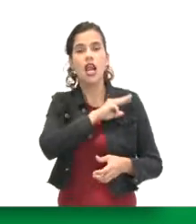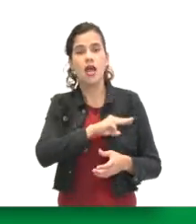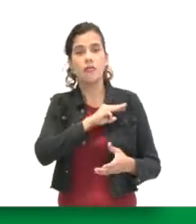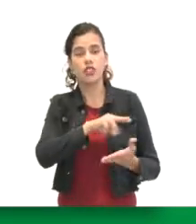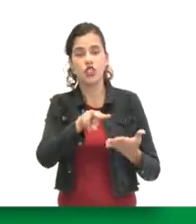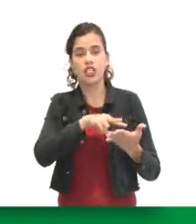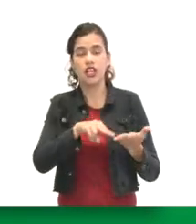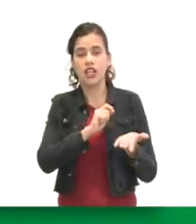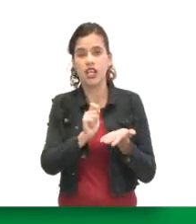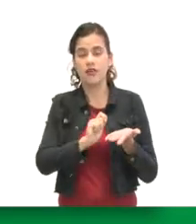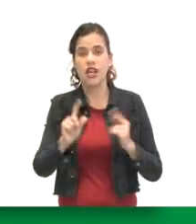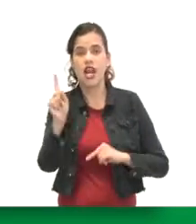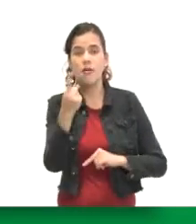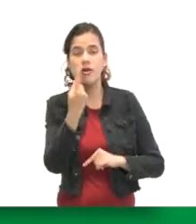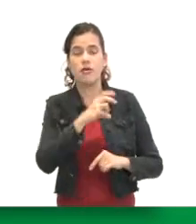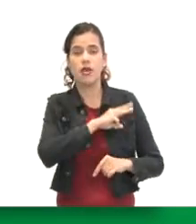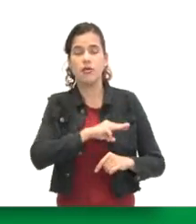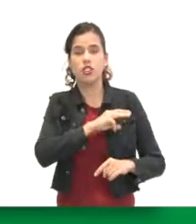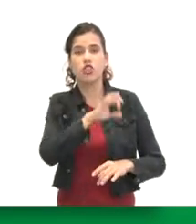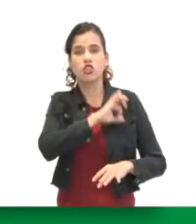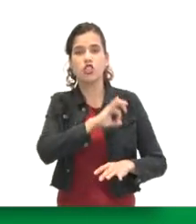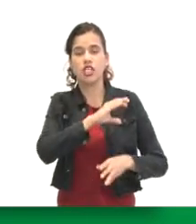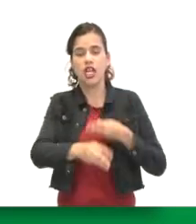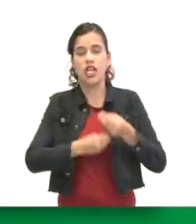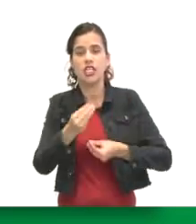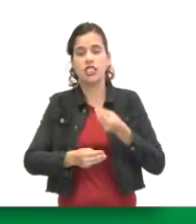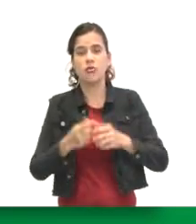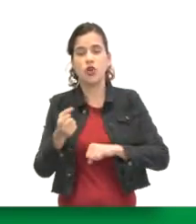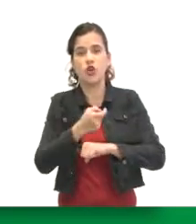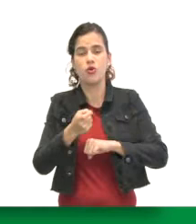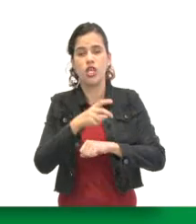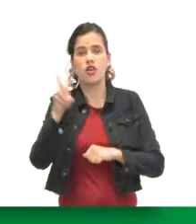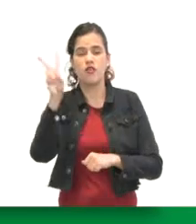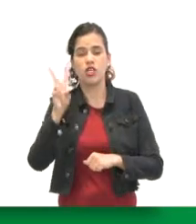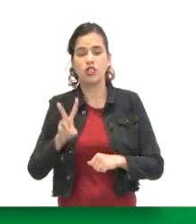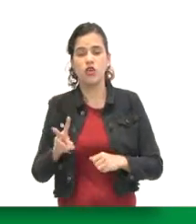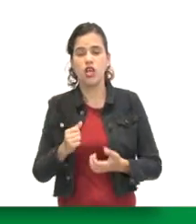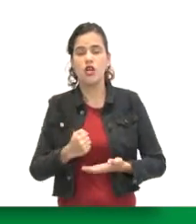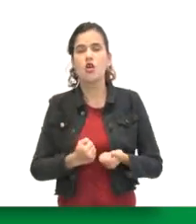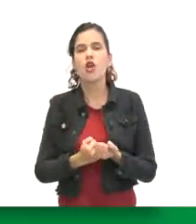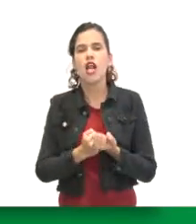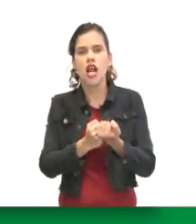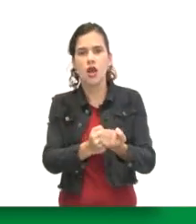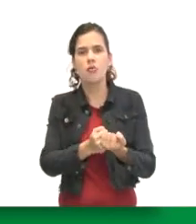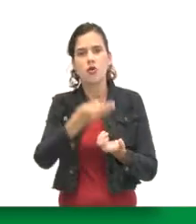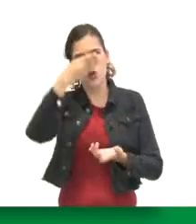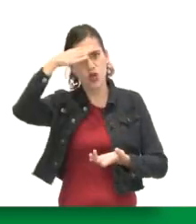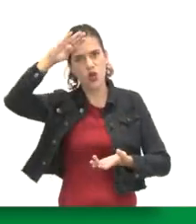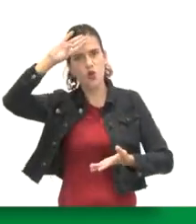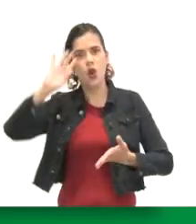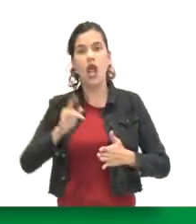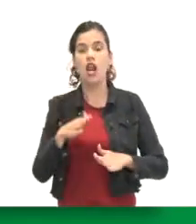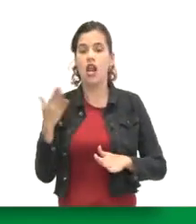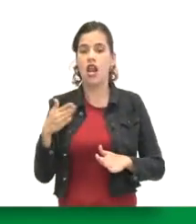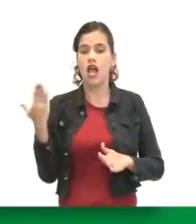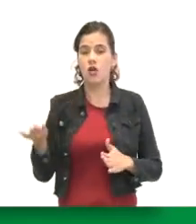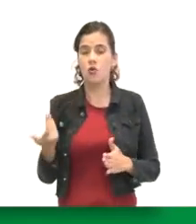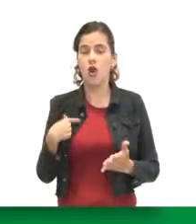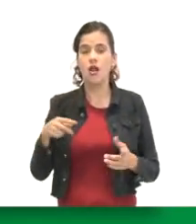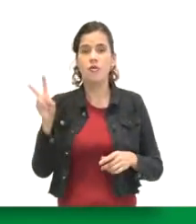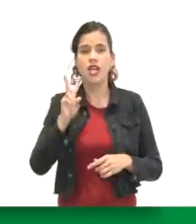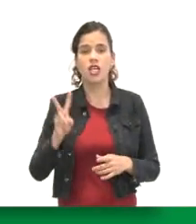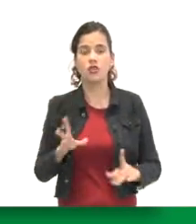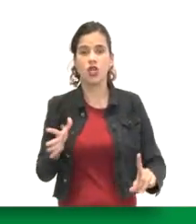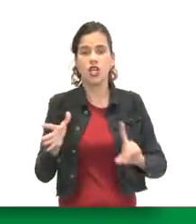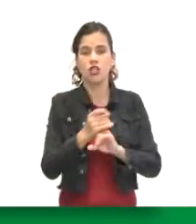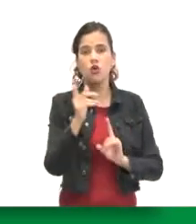Robinson es la primera misión social creada por el gobierno venezolano con el apoyo de Cuba y con la cual la nación alcanzó uno de